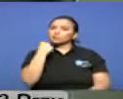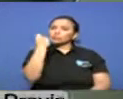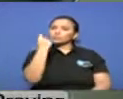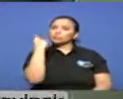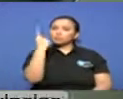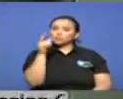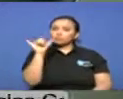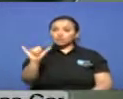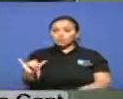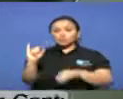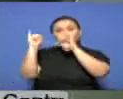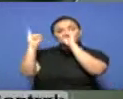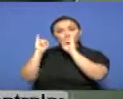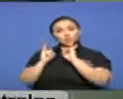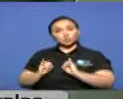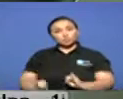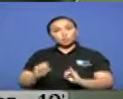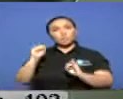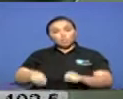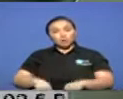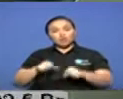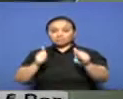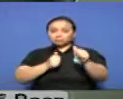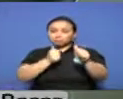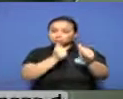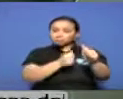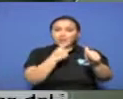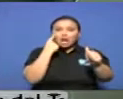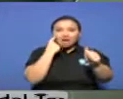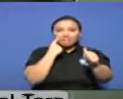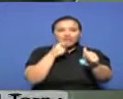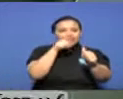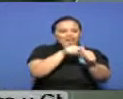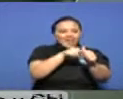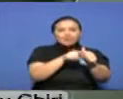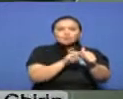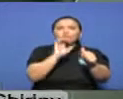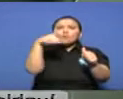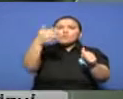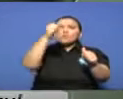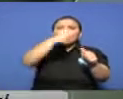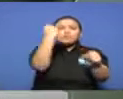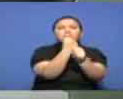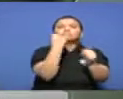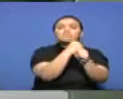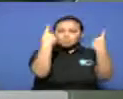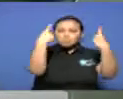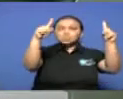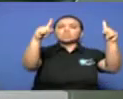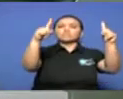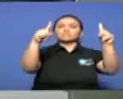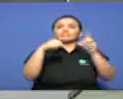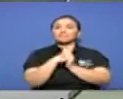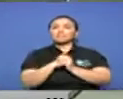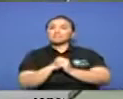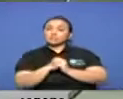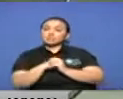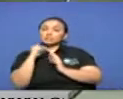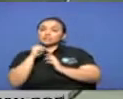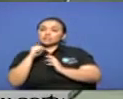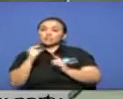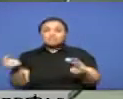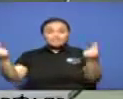logra dar un seguimiento a ver este a qué puerto seguro arriba esos estudiantes que allí se forman lo correcto cuando se viene